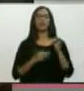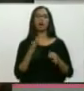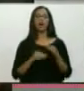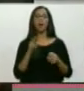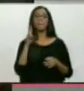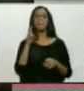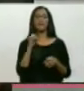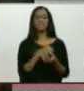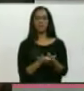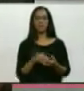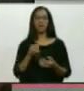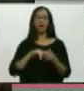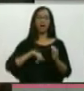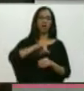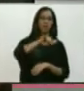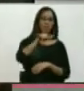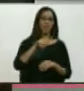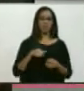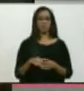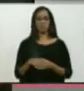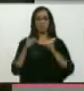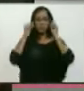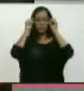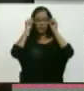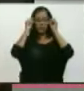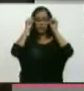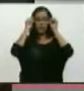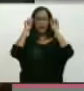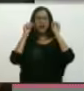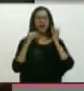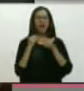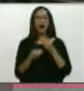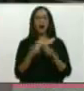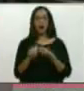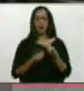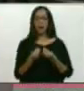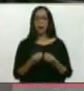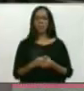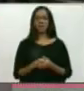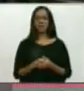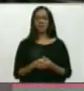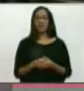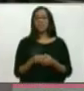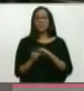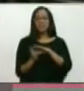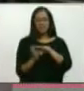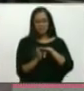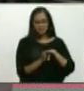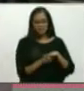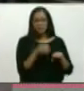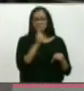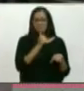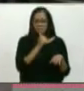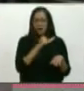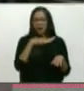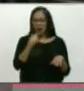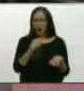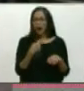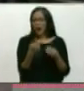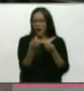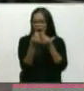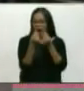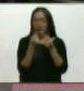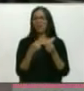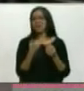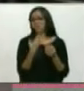para viajes. O sea, ¿cómo lo han discriminado? Son una inclusive cifra. Ahora bien, ¿quién pagó? ¿De dónde salió?